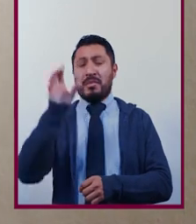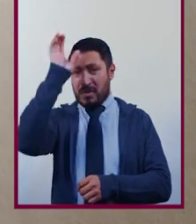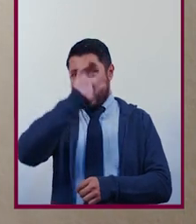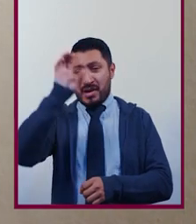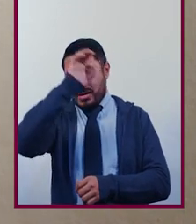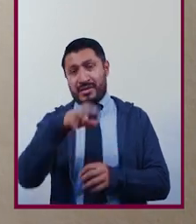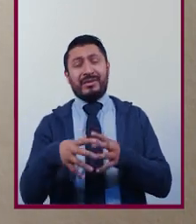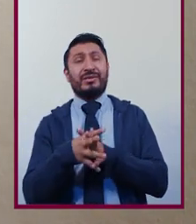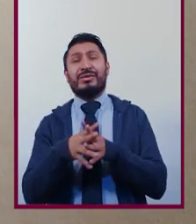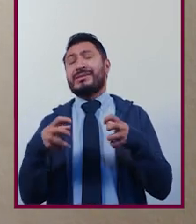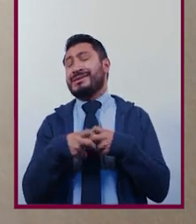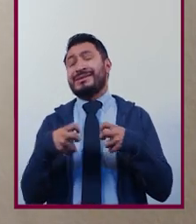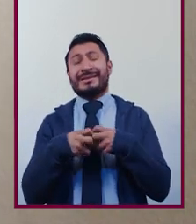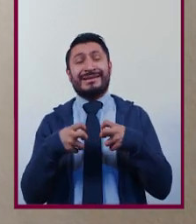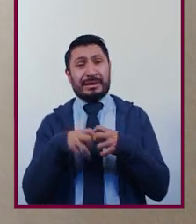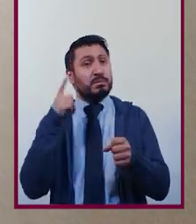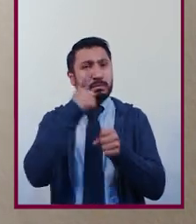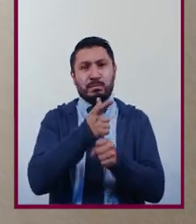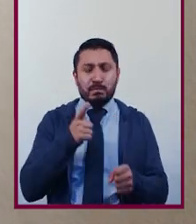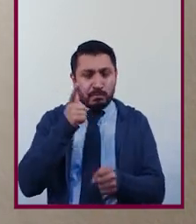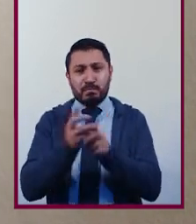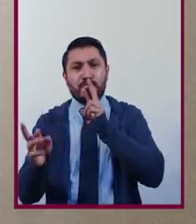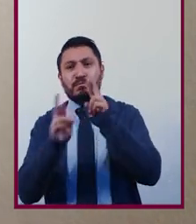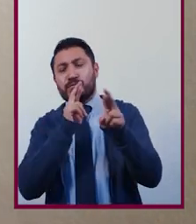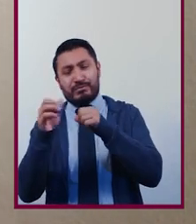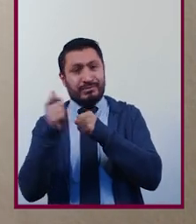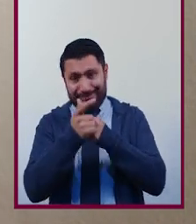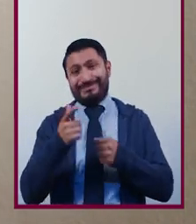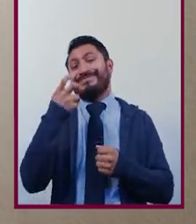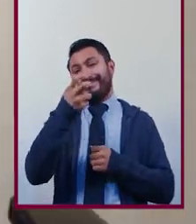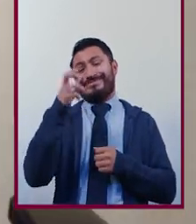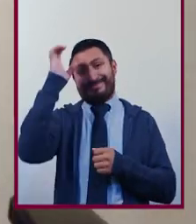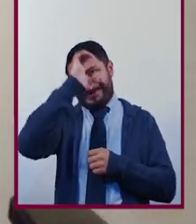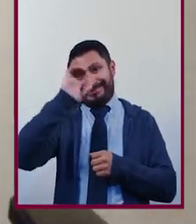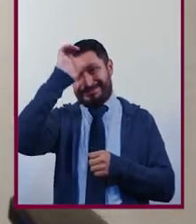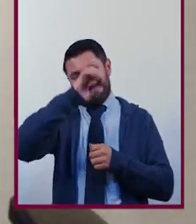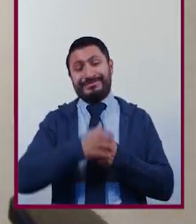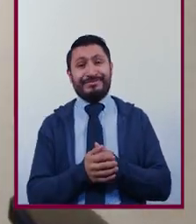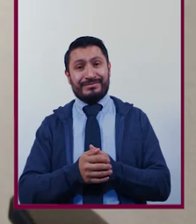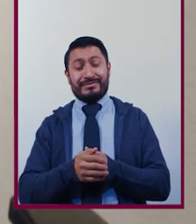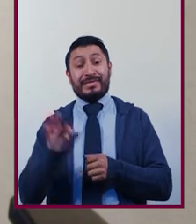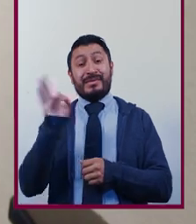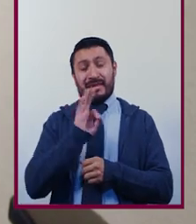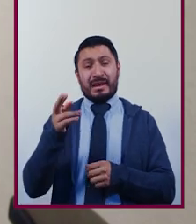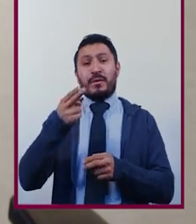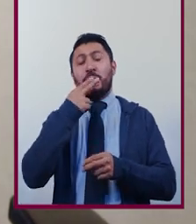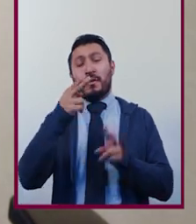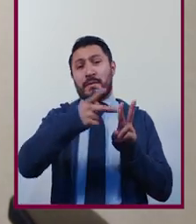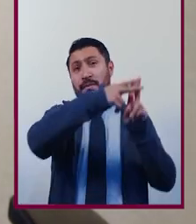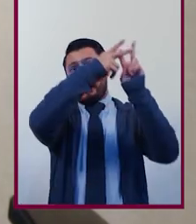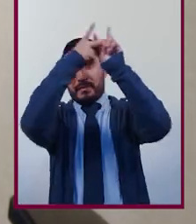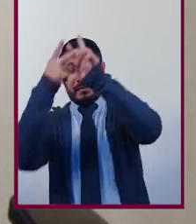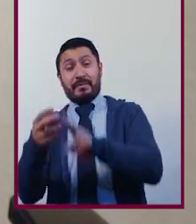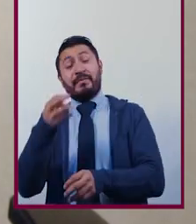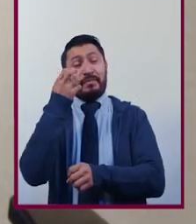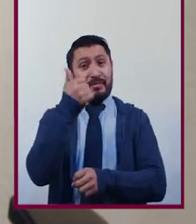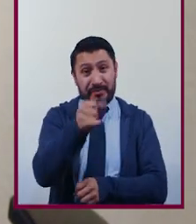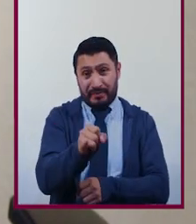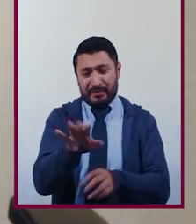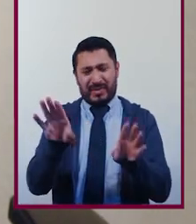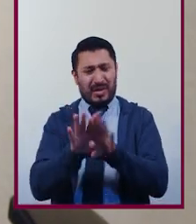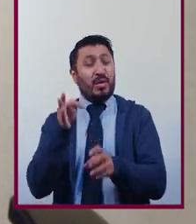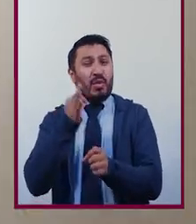truenan los dedos y encuentran soluciones que por algo son científicos. ¿Es posible ejercer la astronomía bajo estas condiciones